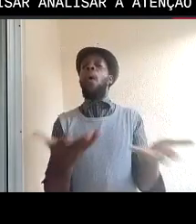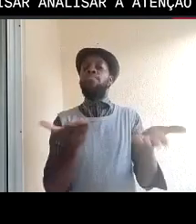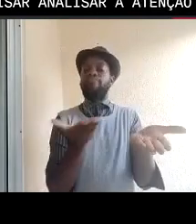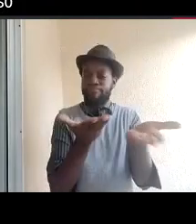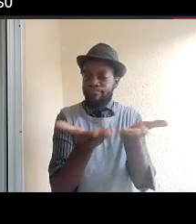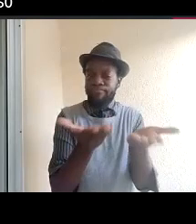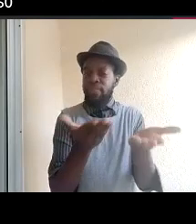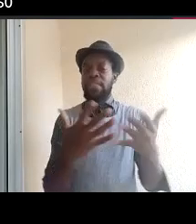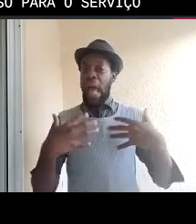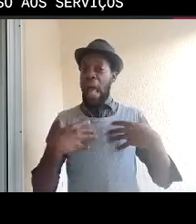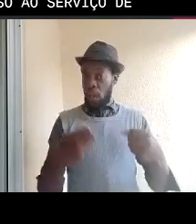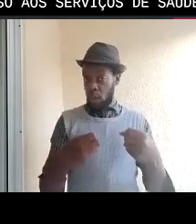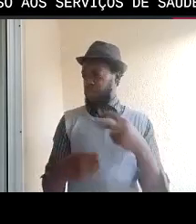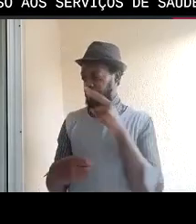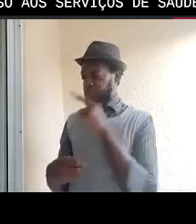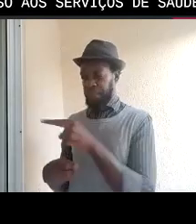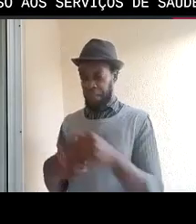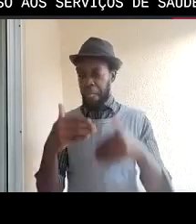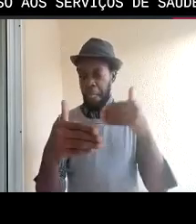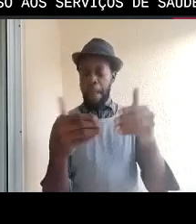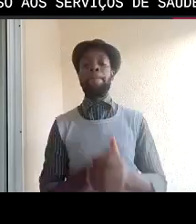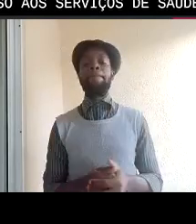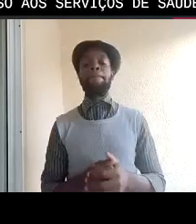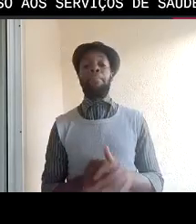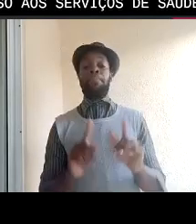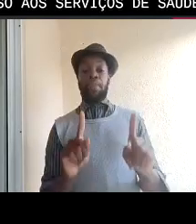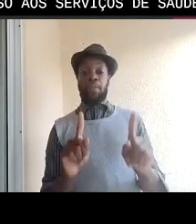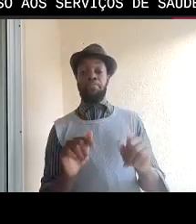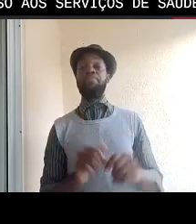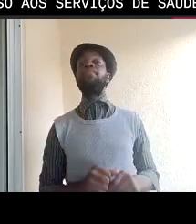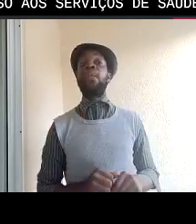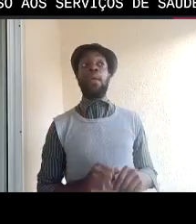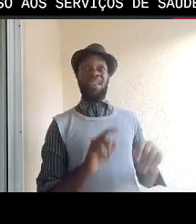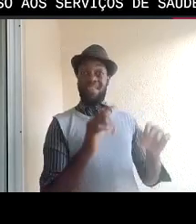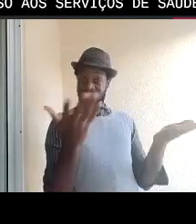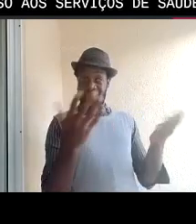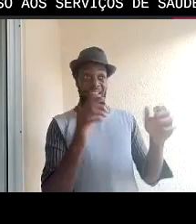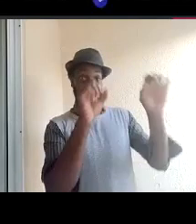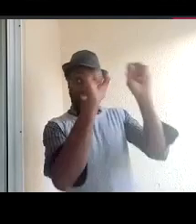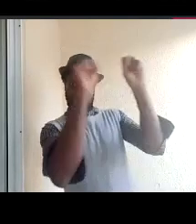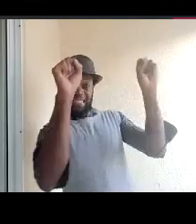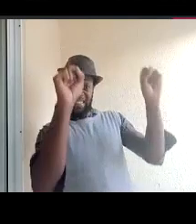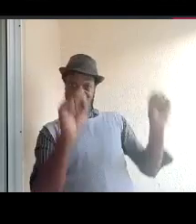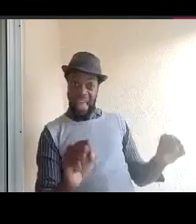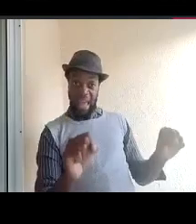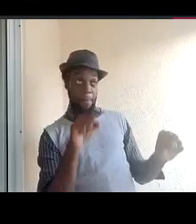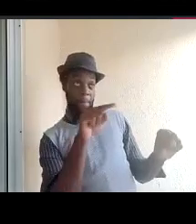salud. En primer lugar, el sistema de salud debe garantizar el derecho a la